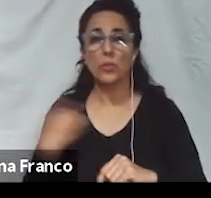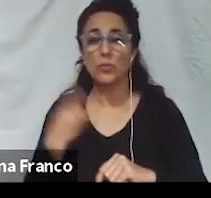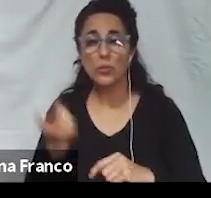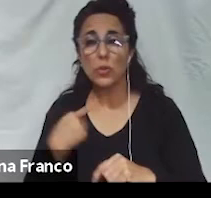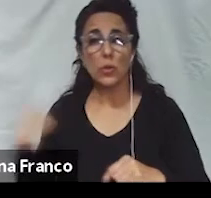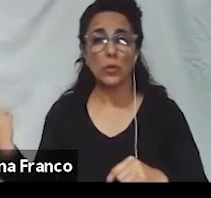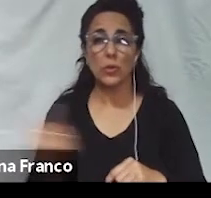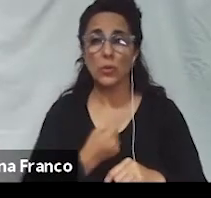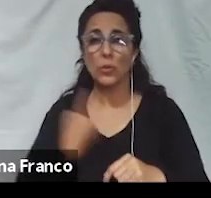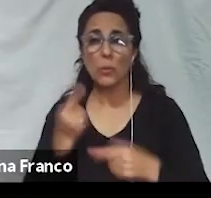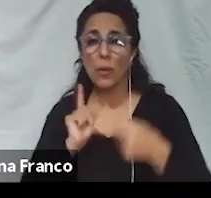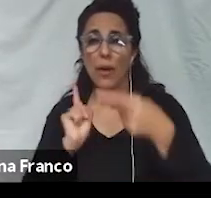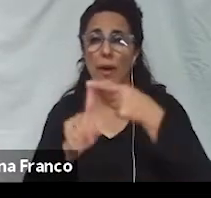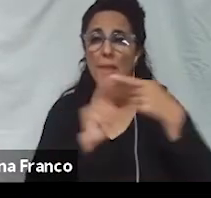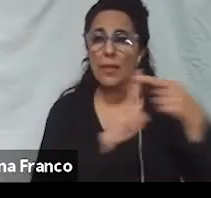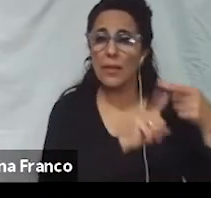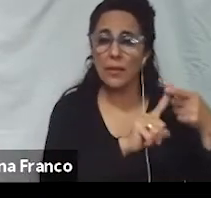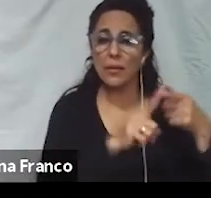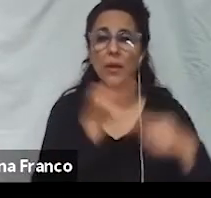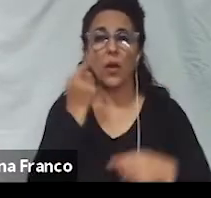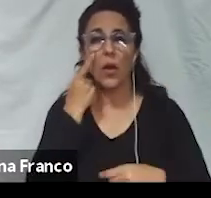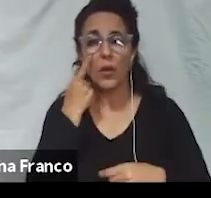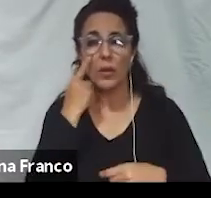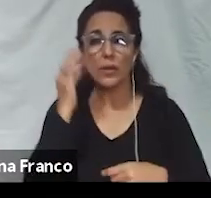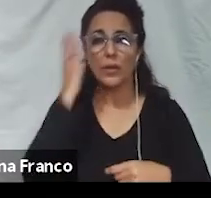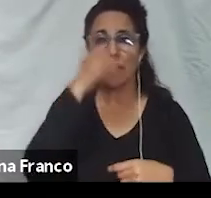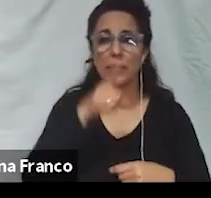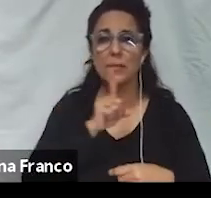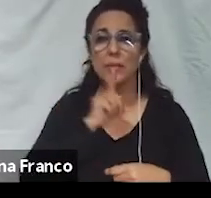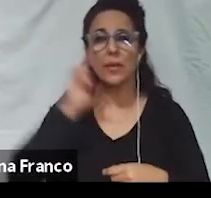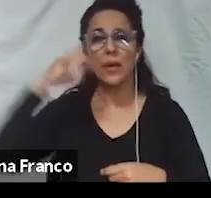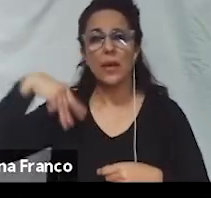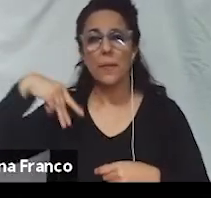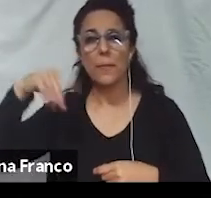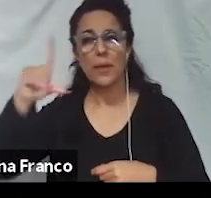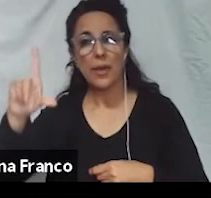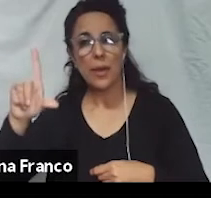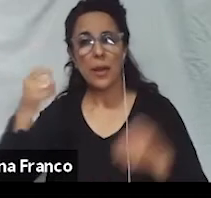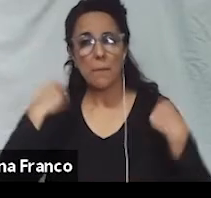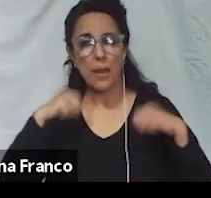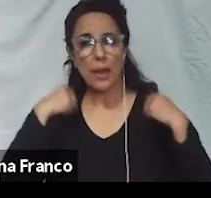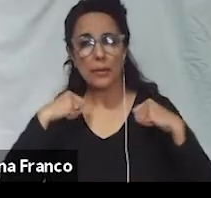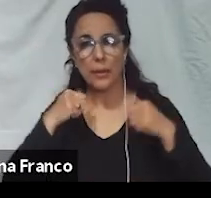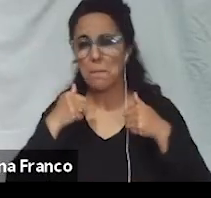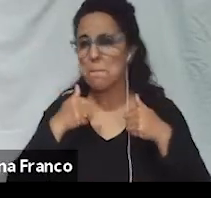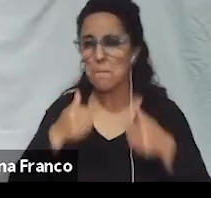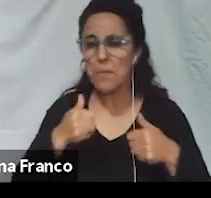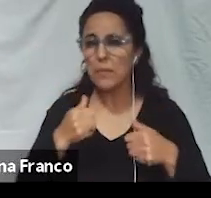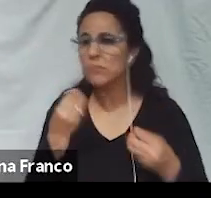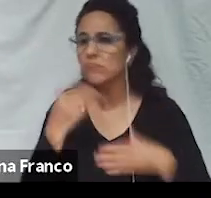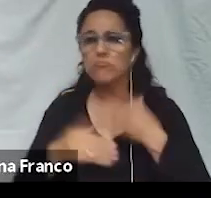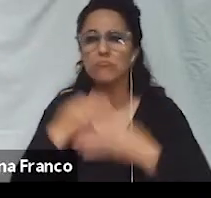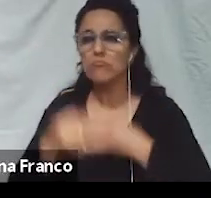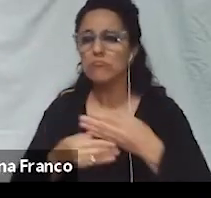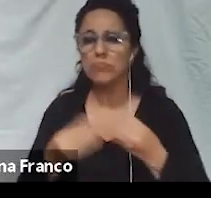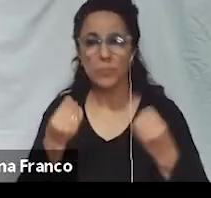podemos interactuar. Sobre todo vamos a tener que tener conocimientos en HTML y sus buenas prácticas, digamos, cómo